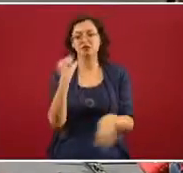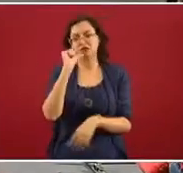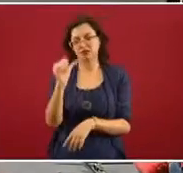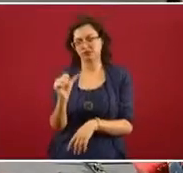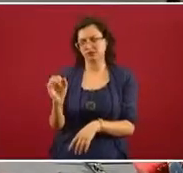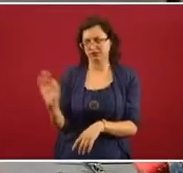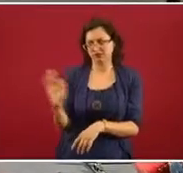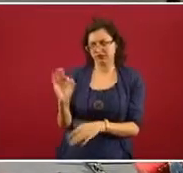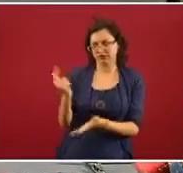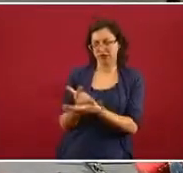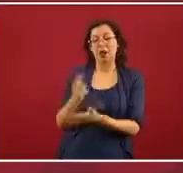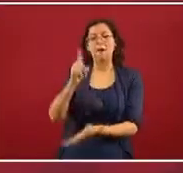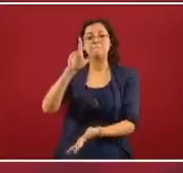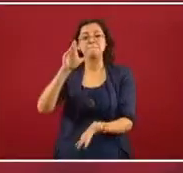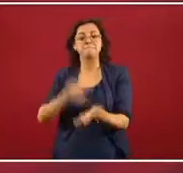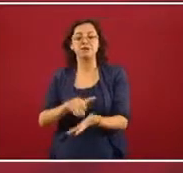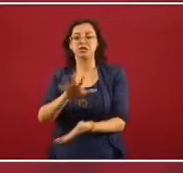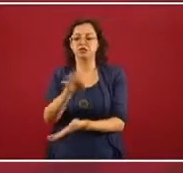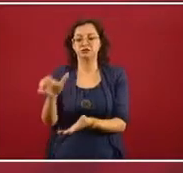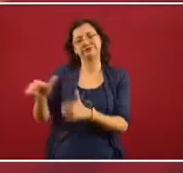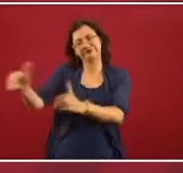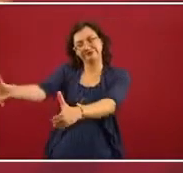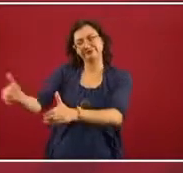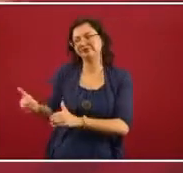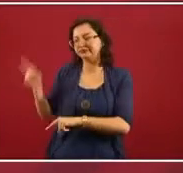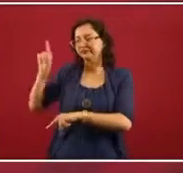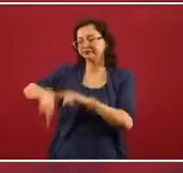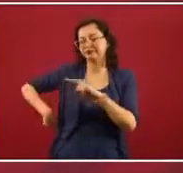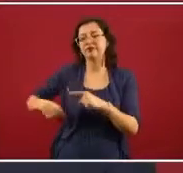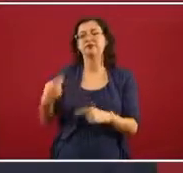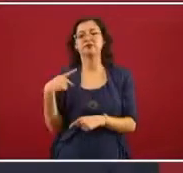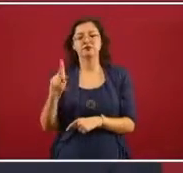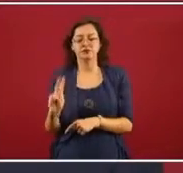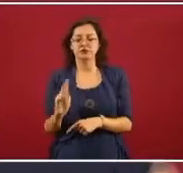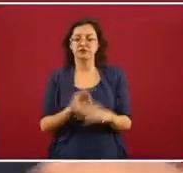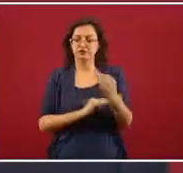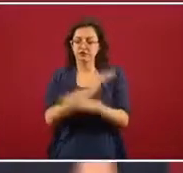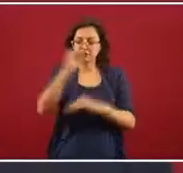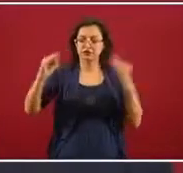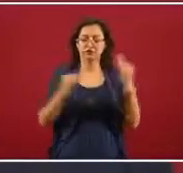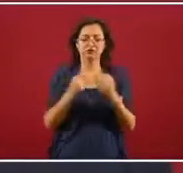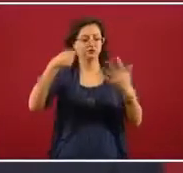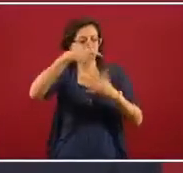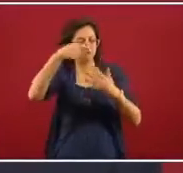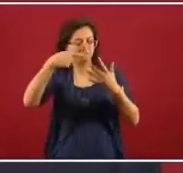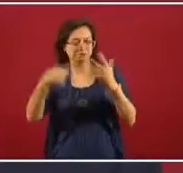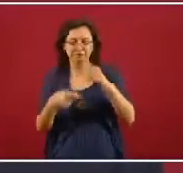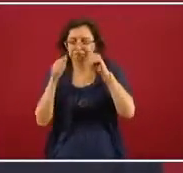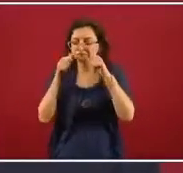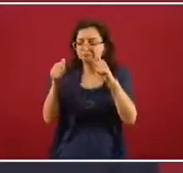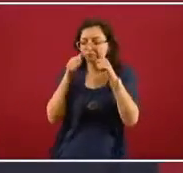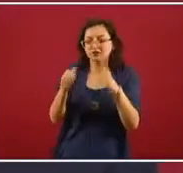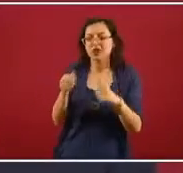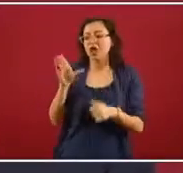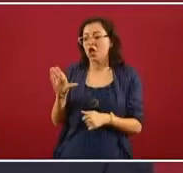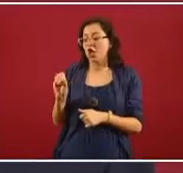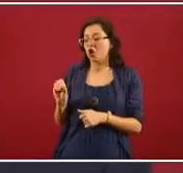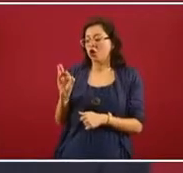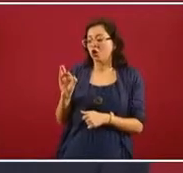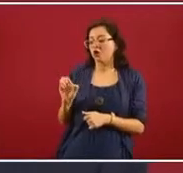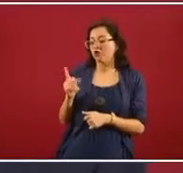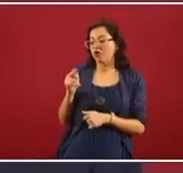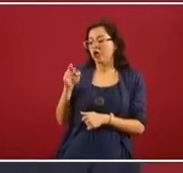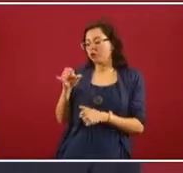consumidores. 1.500 botellas no es gran cosa, pero estamos atentos a cualquier detalle. Ese producto se está analizando en COFEPRIS, en